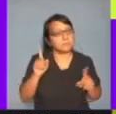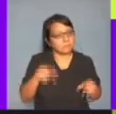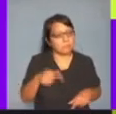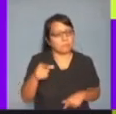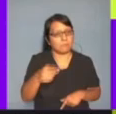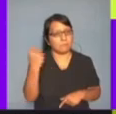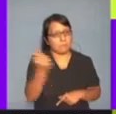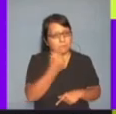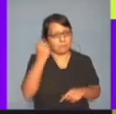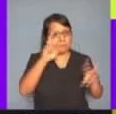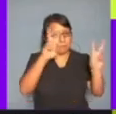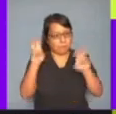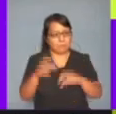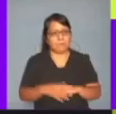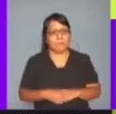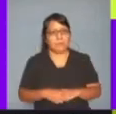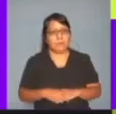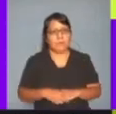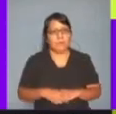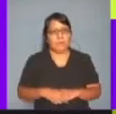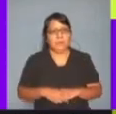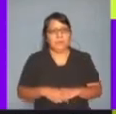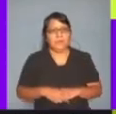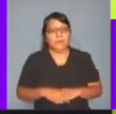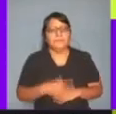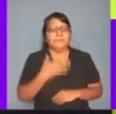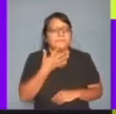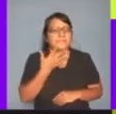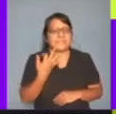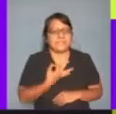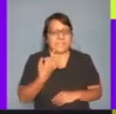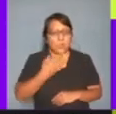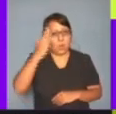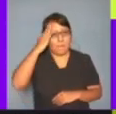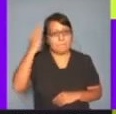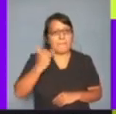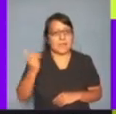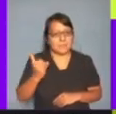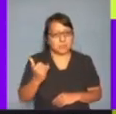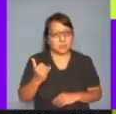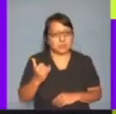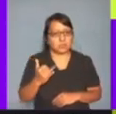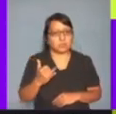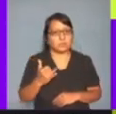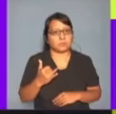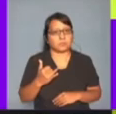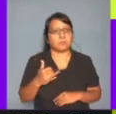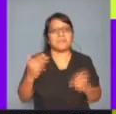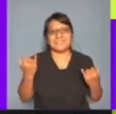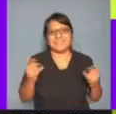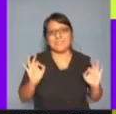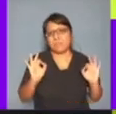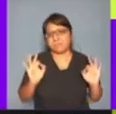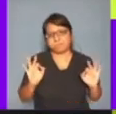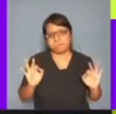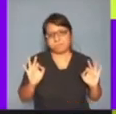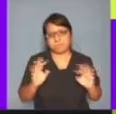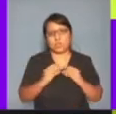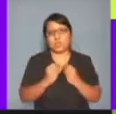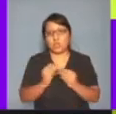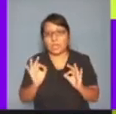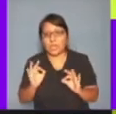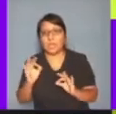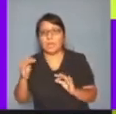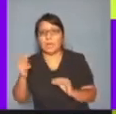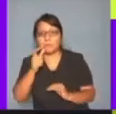que seguramente a través de marzo podremos tener ya resultados y poder